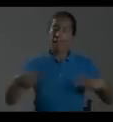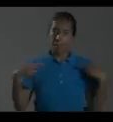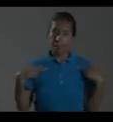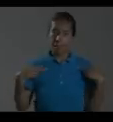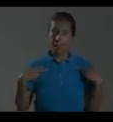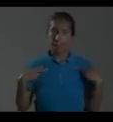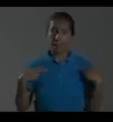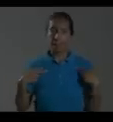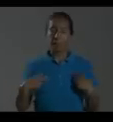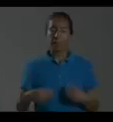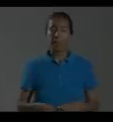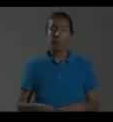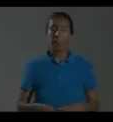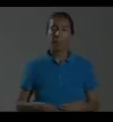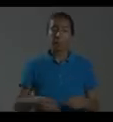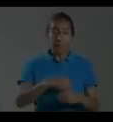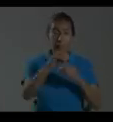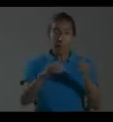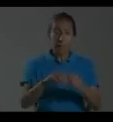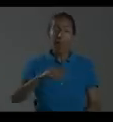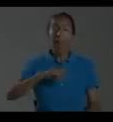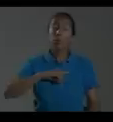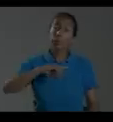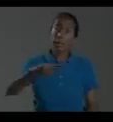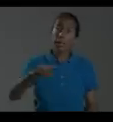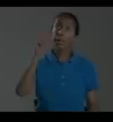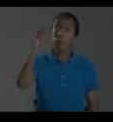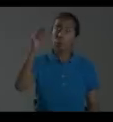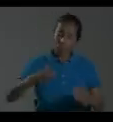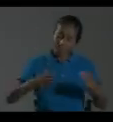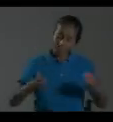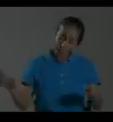será que me llenarás de gozo con tu presencia.